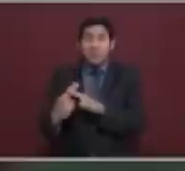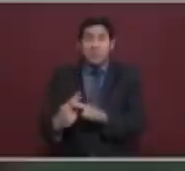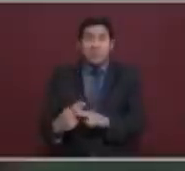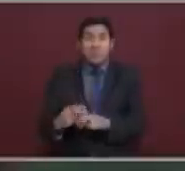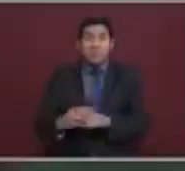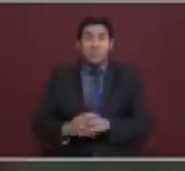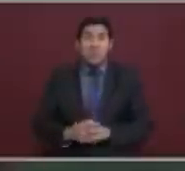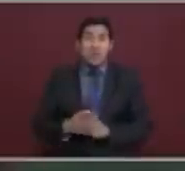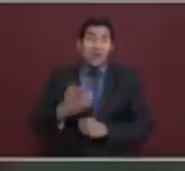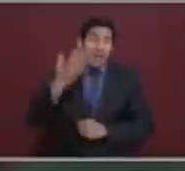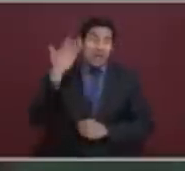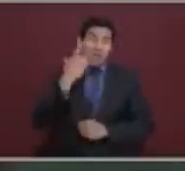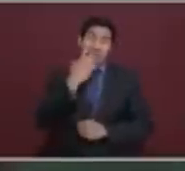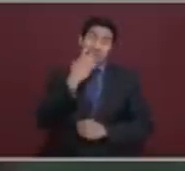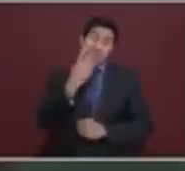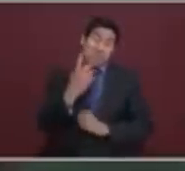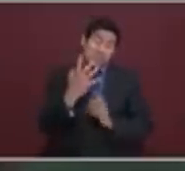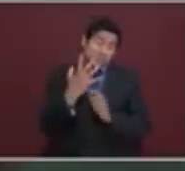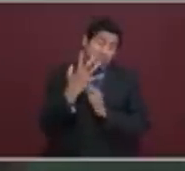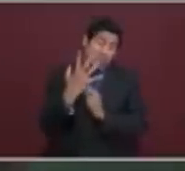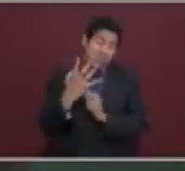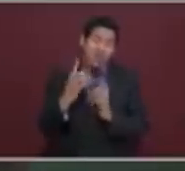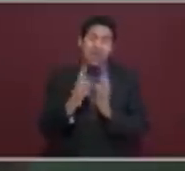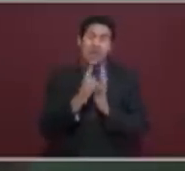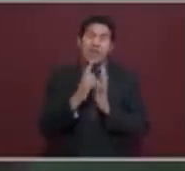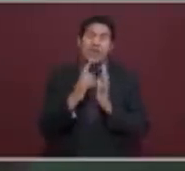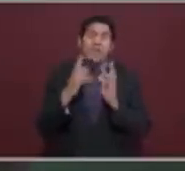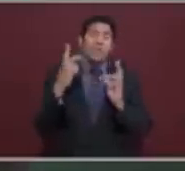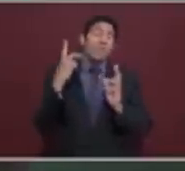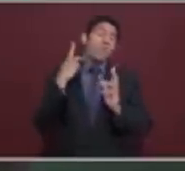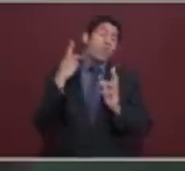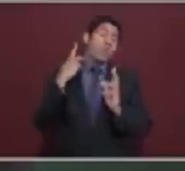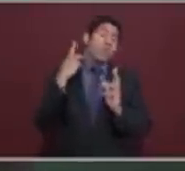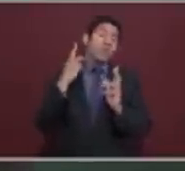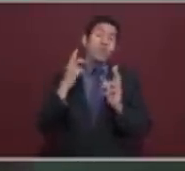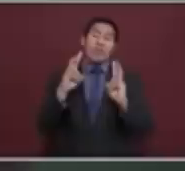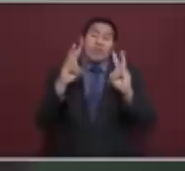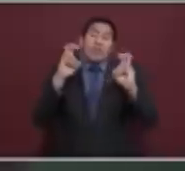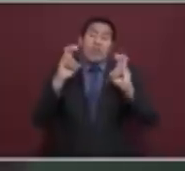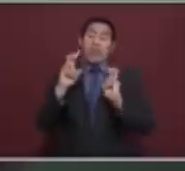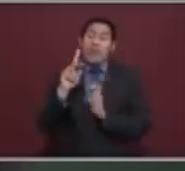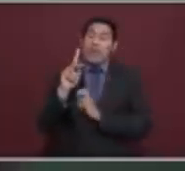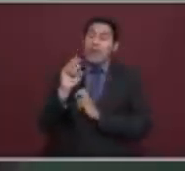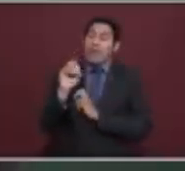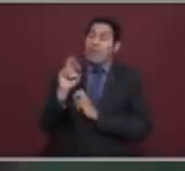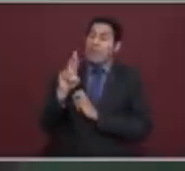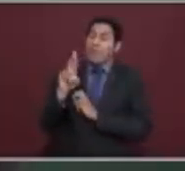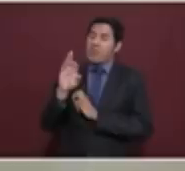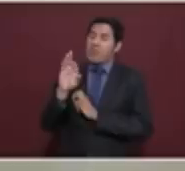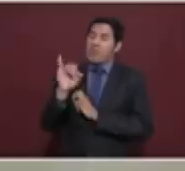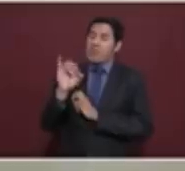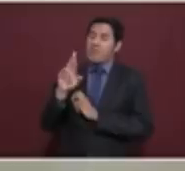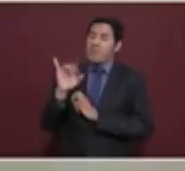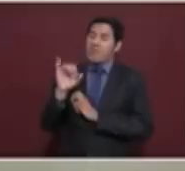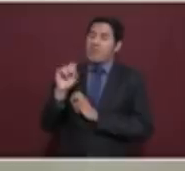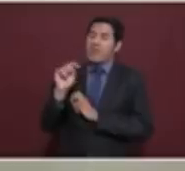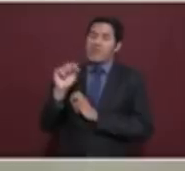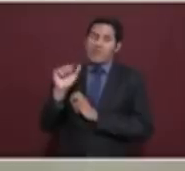llamada política neoliberal o neoporfiristas 36 años